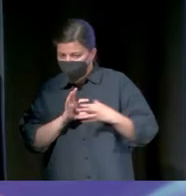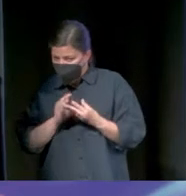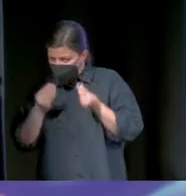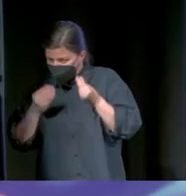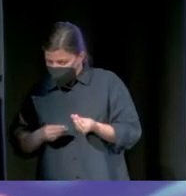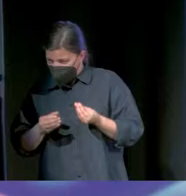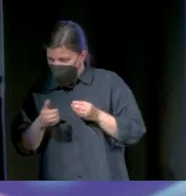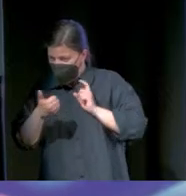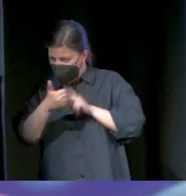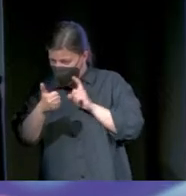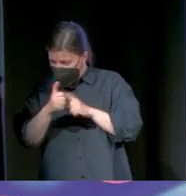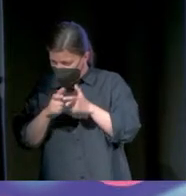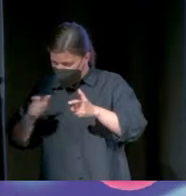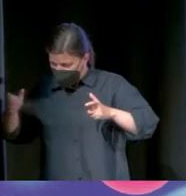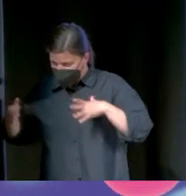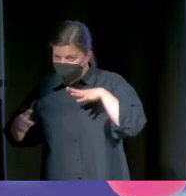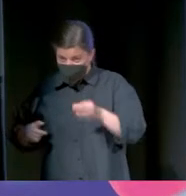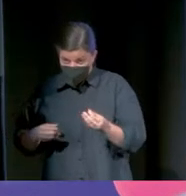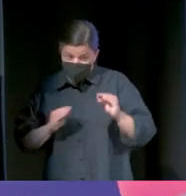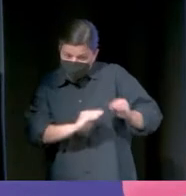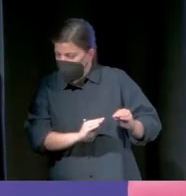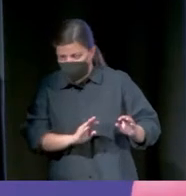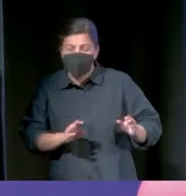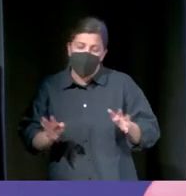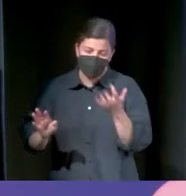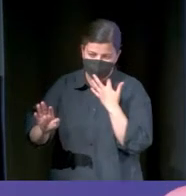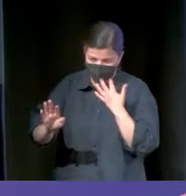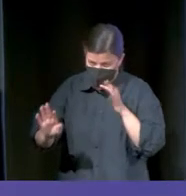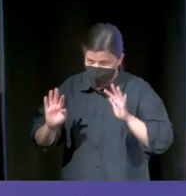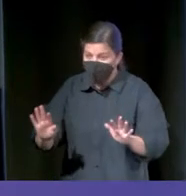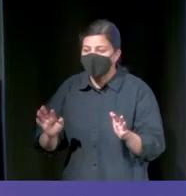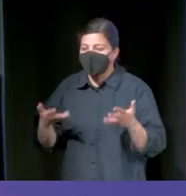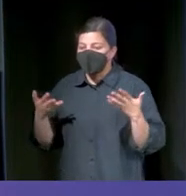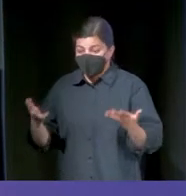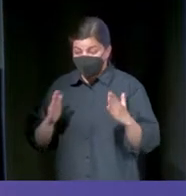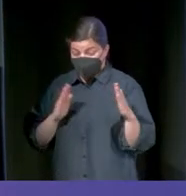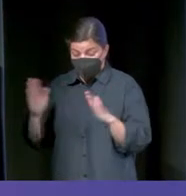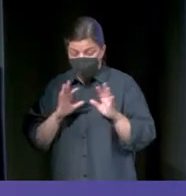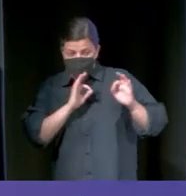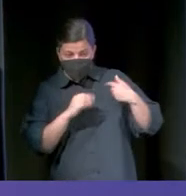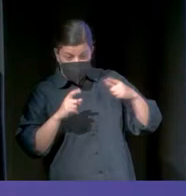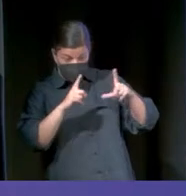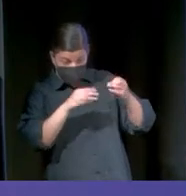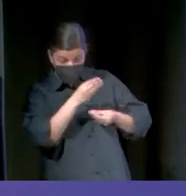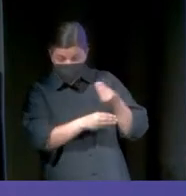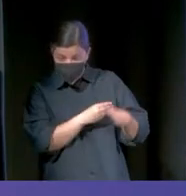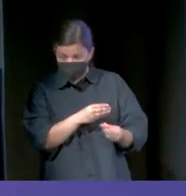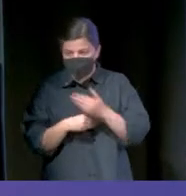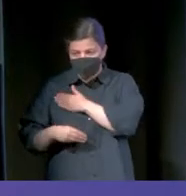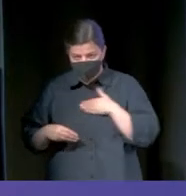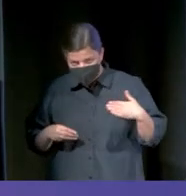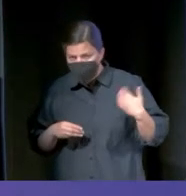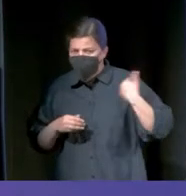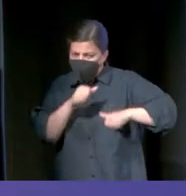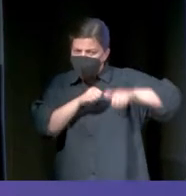likes entonces no es coña pero bueno que en esta época por ejemplo aquí está quiero que nos